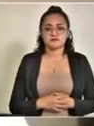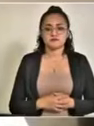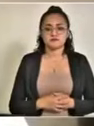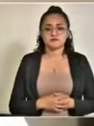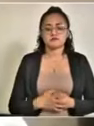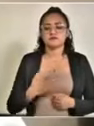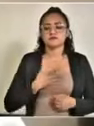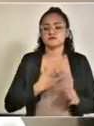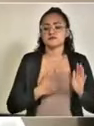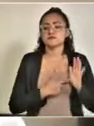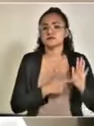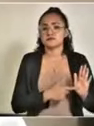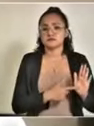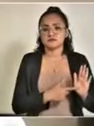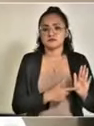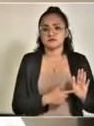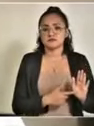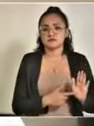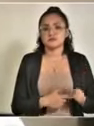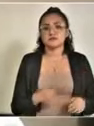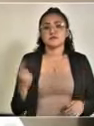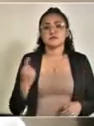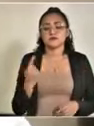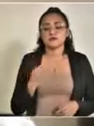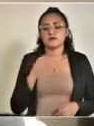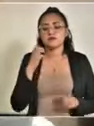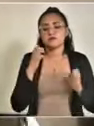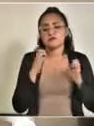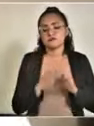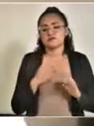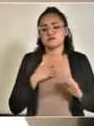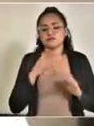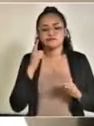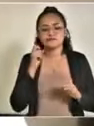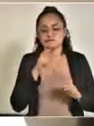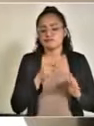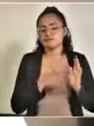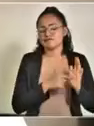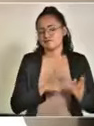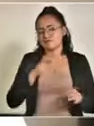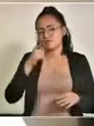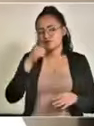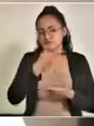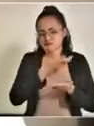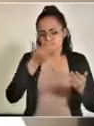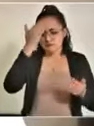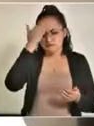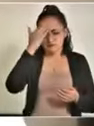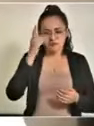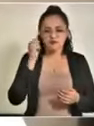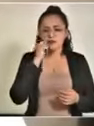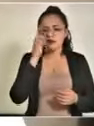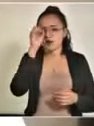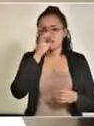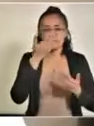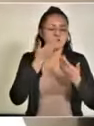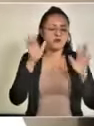un decreto que hemos estado promoviéndolo, más allá de cualquier